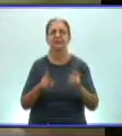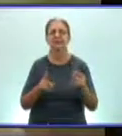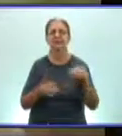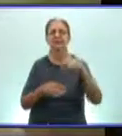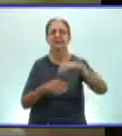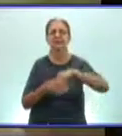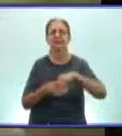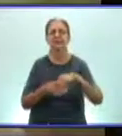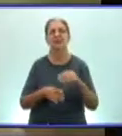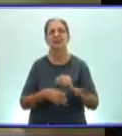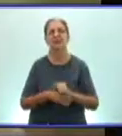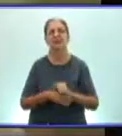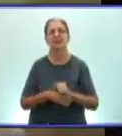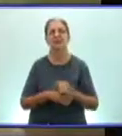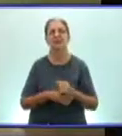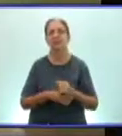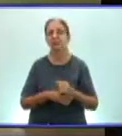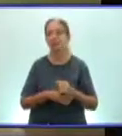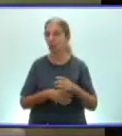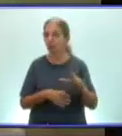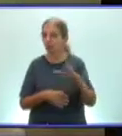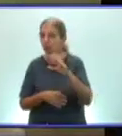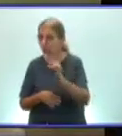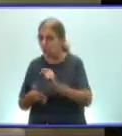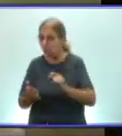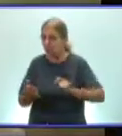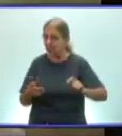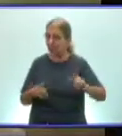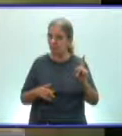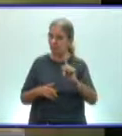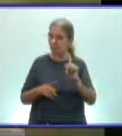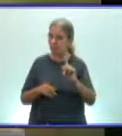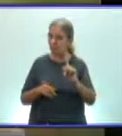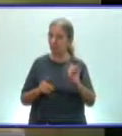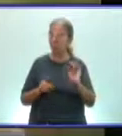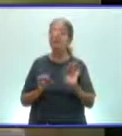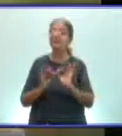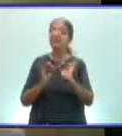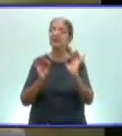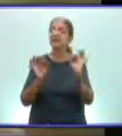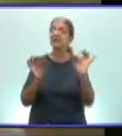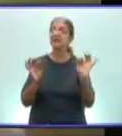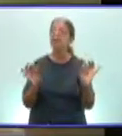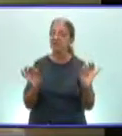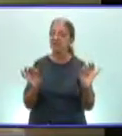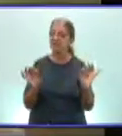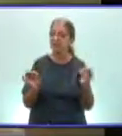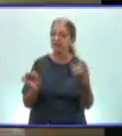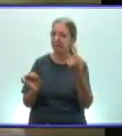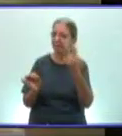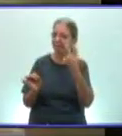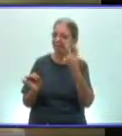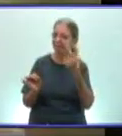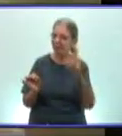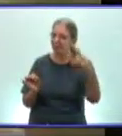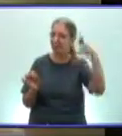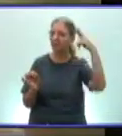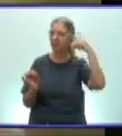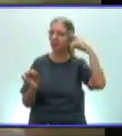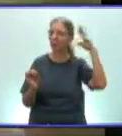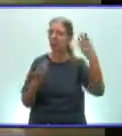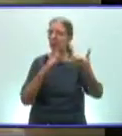No quieras copiar todo lo que ahora te va a aparecer en la diapositiva. Simplemente estamos recordando contenido que ya